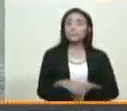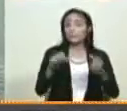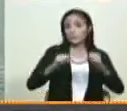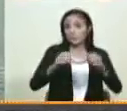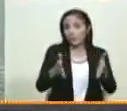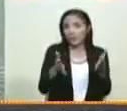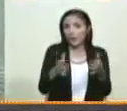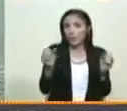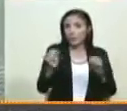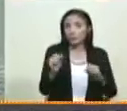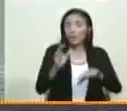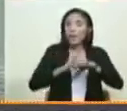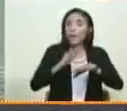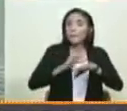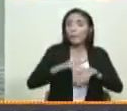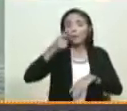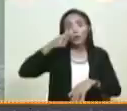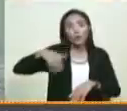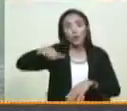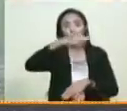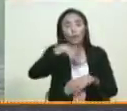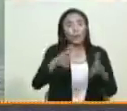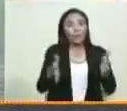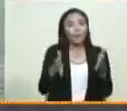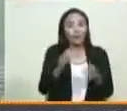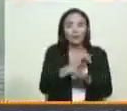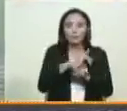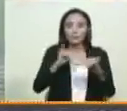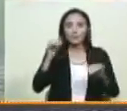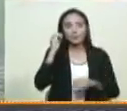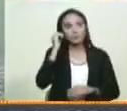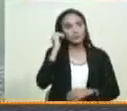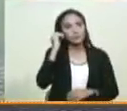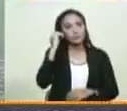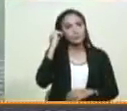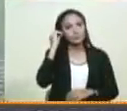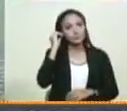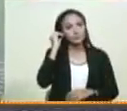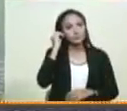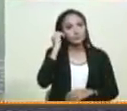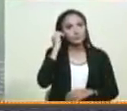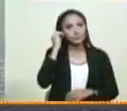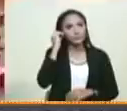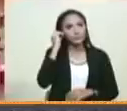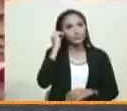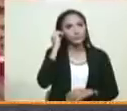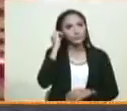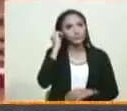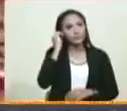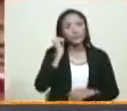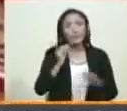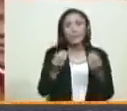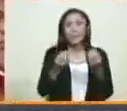ganar porque el pueblo quiere ganar a los bachaqueros la guerra económica.